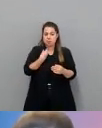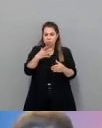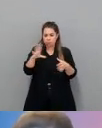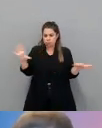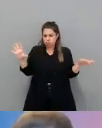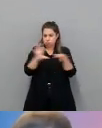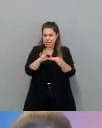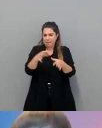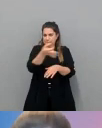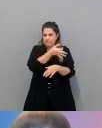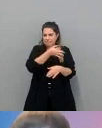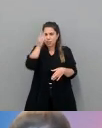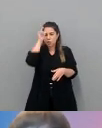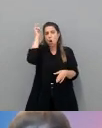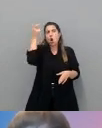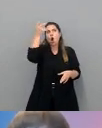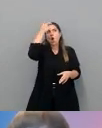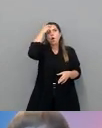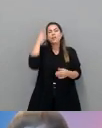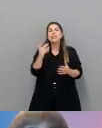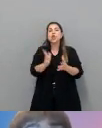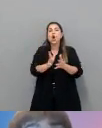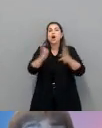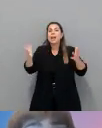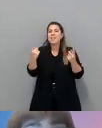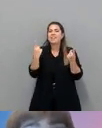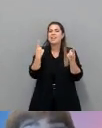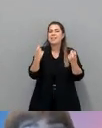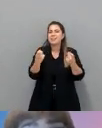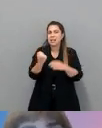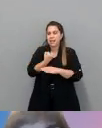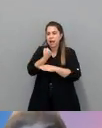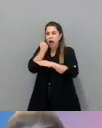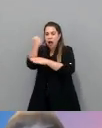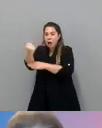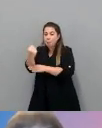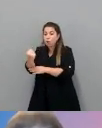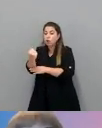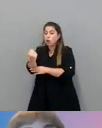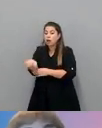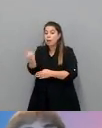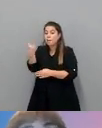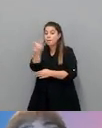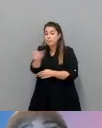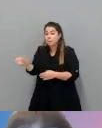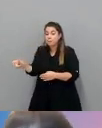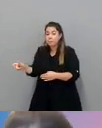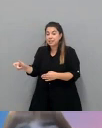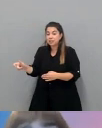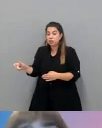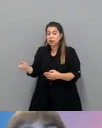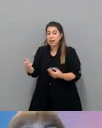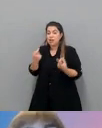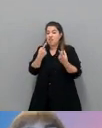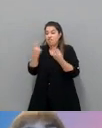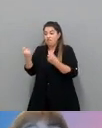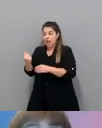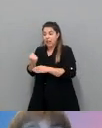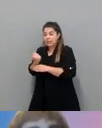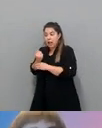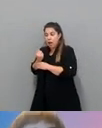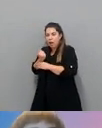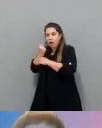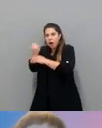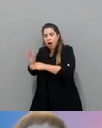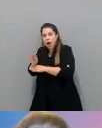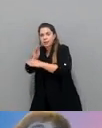perfectamente con el concepto de grandes necesidades de apoyo de personas que requieren la asistencia de